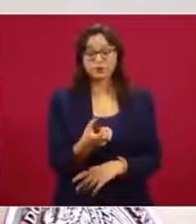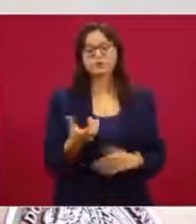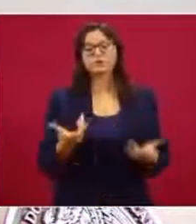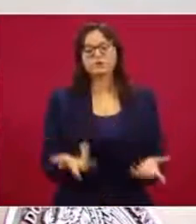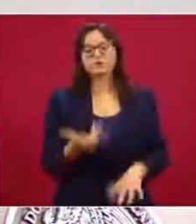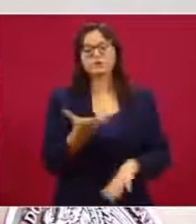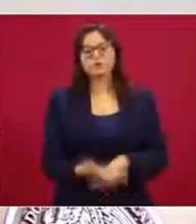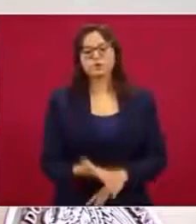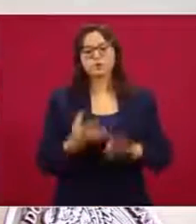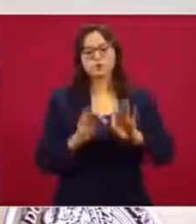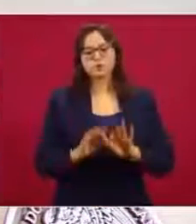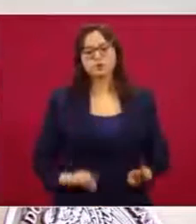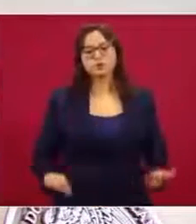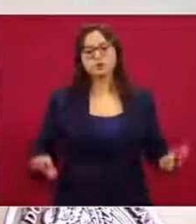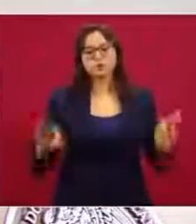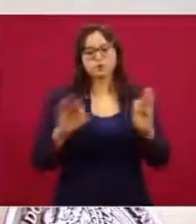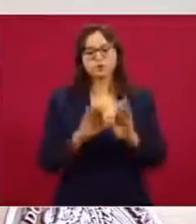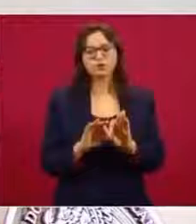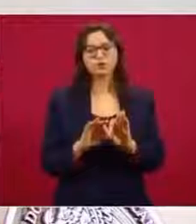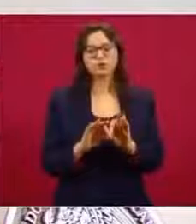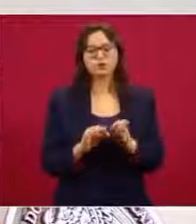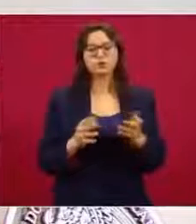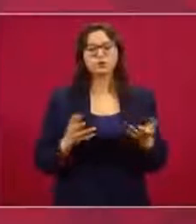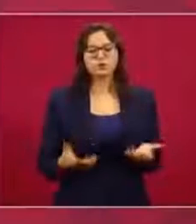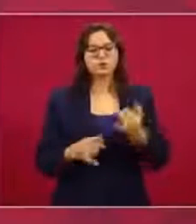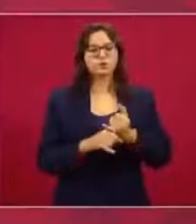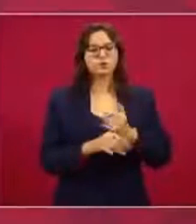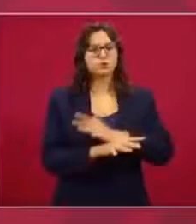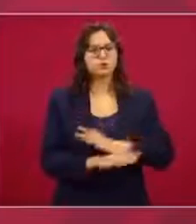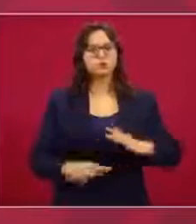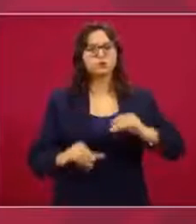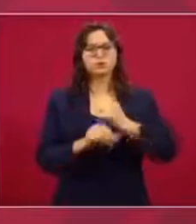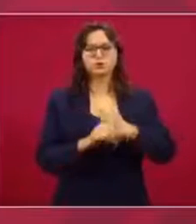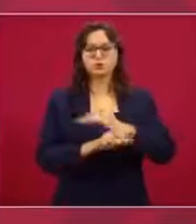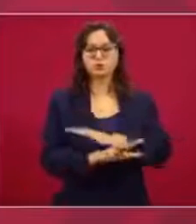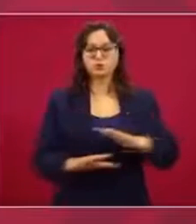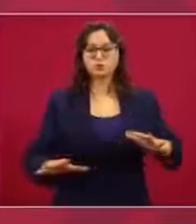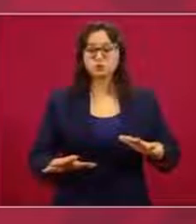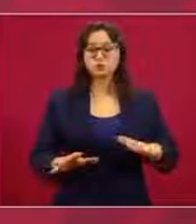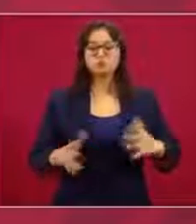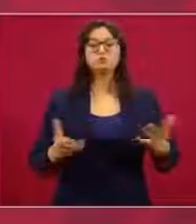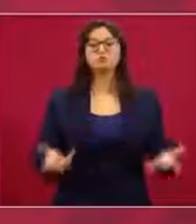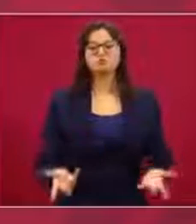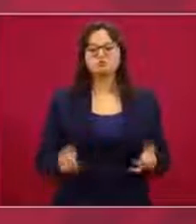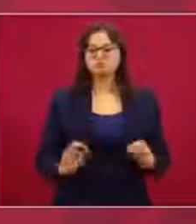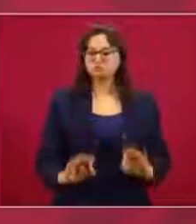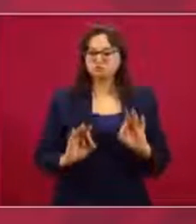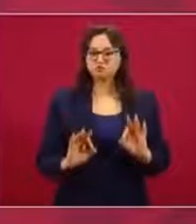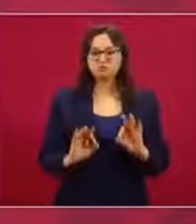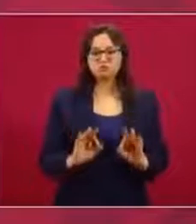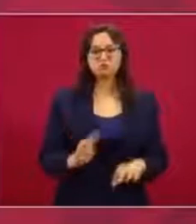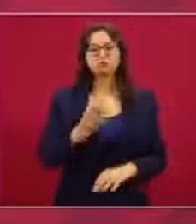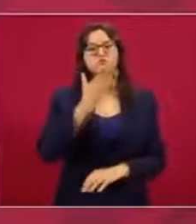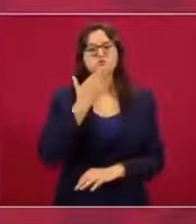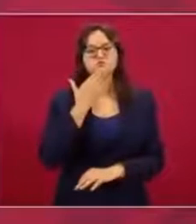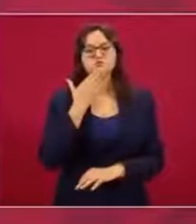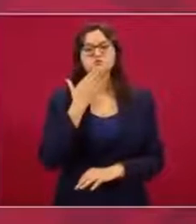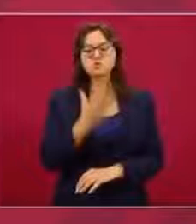importante mantener esta información que lo ha hecho muy bien